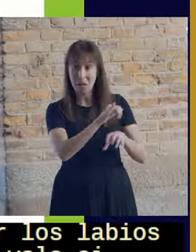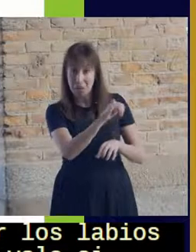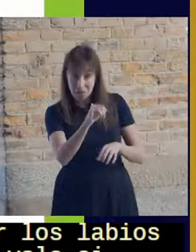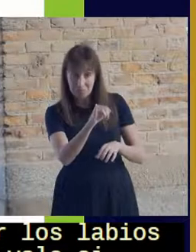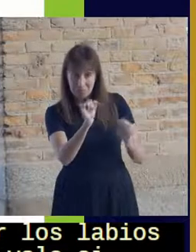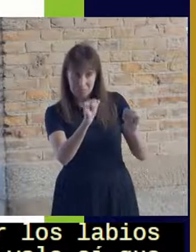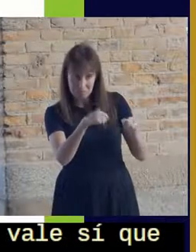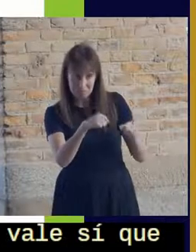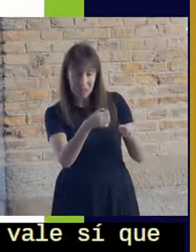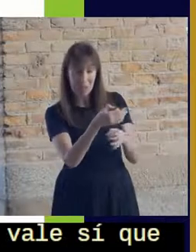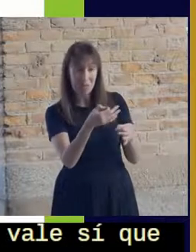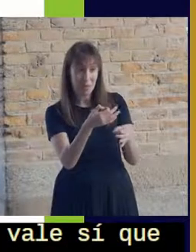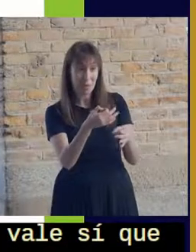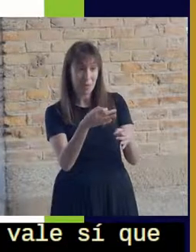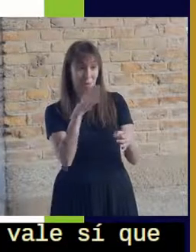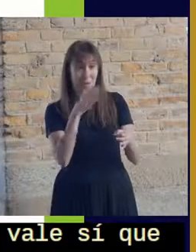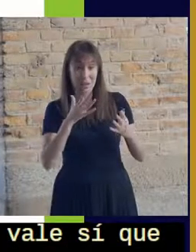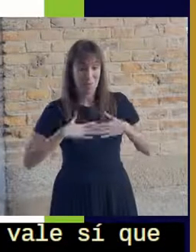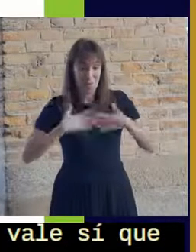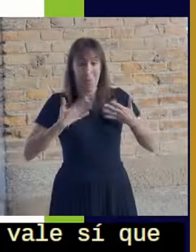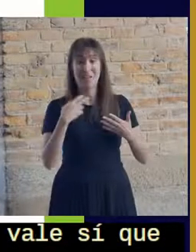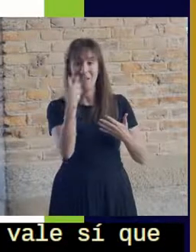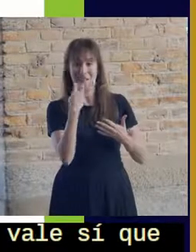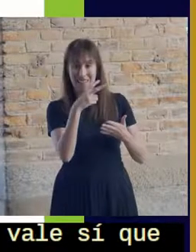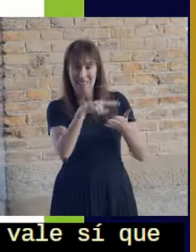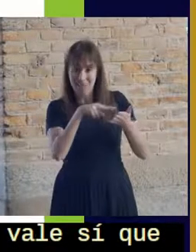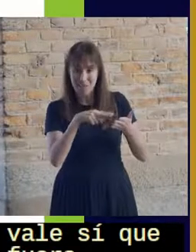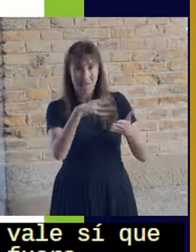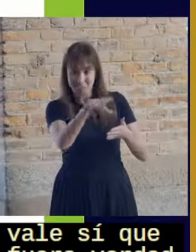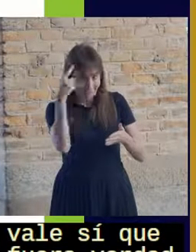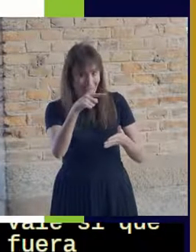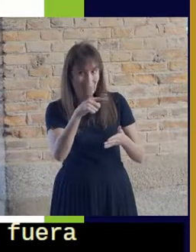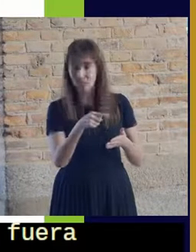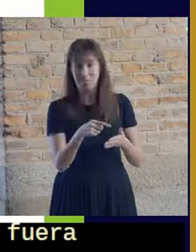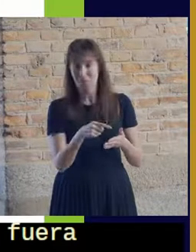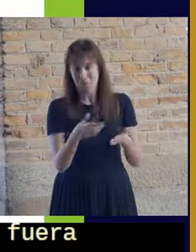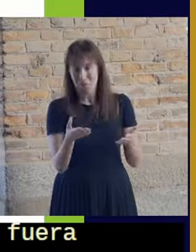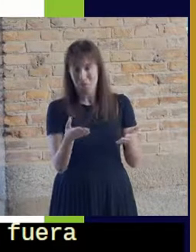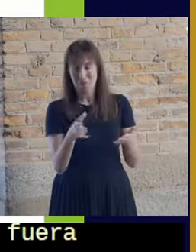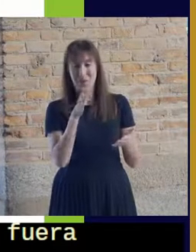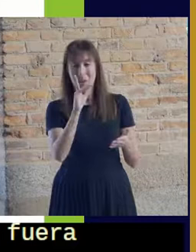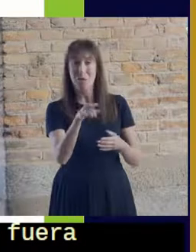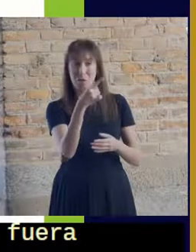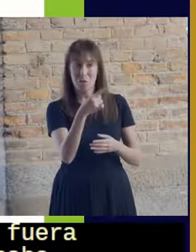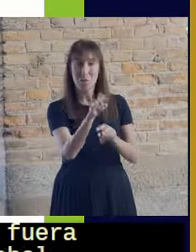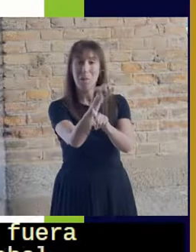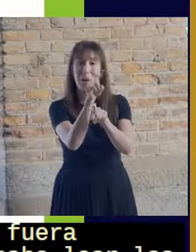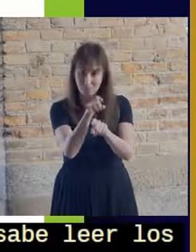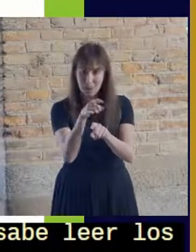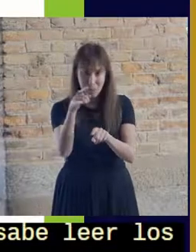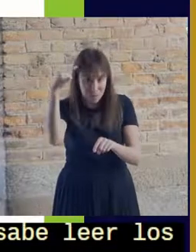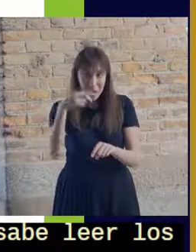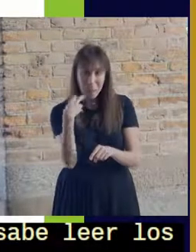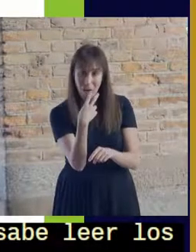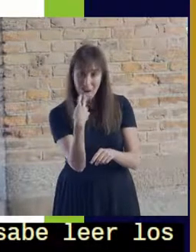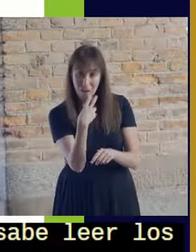que no es Ay es que a mí me mielen los labios y así ya hacemos fuera Barrera de comunicación preguntemos primero si sabe leer los labios de acuerdo que ya os digo